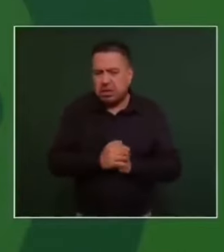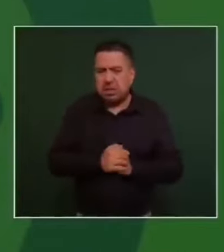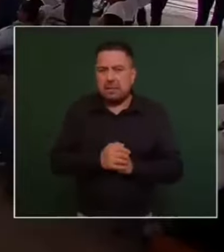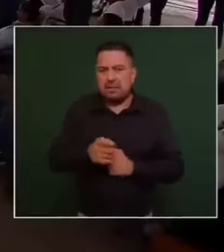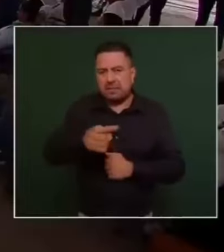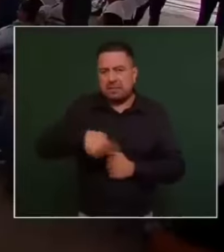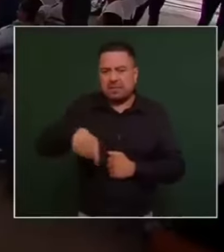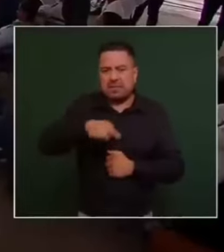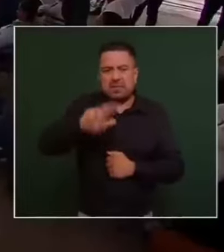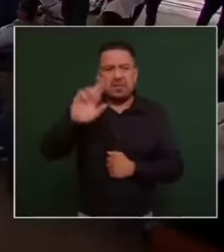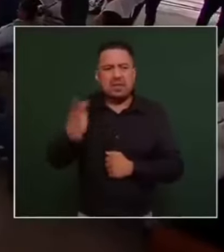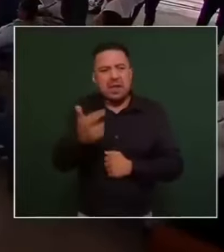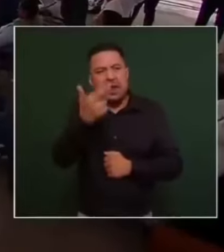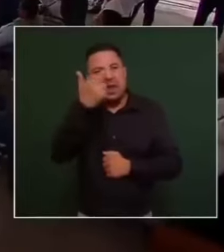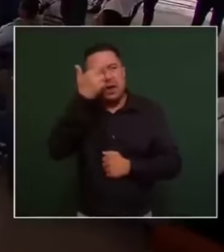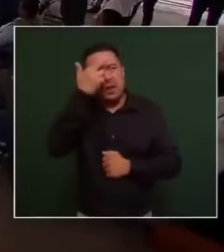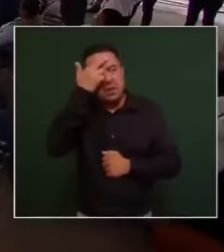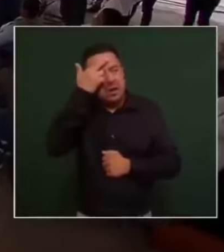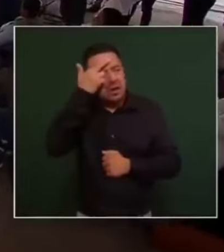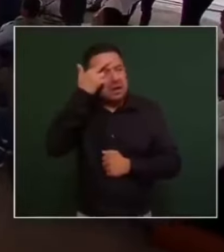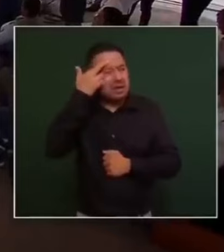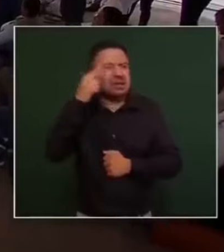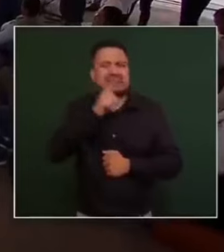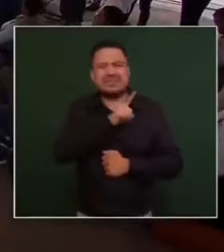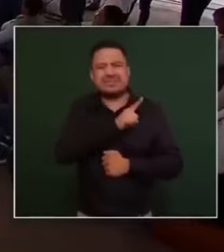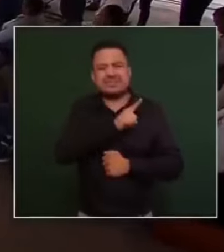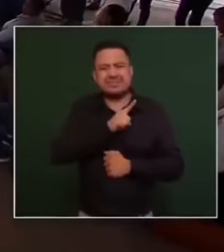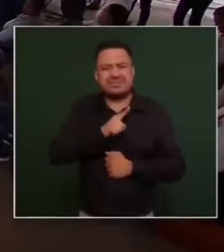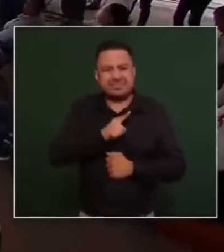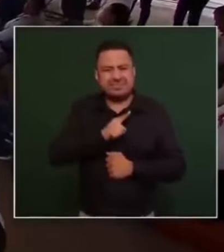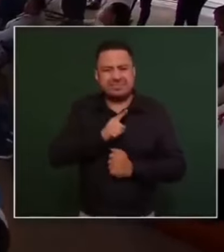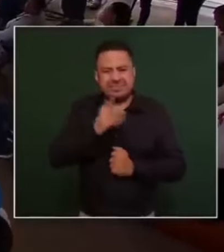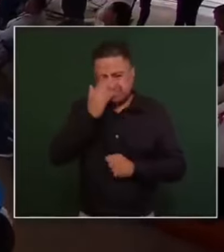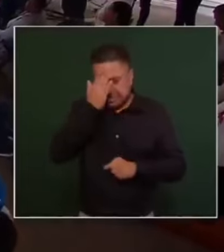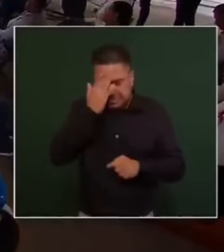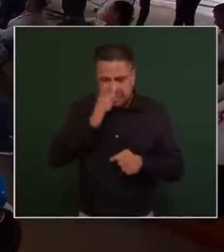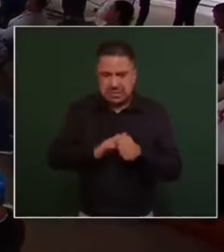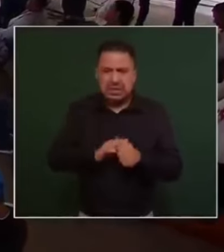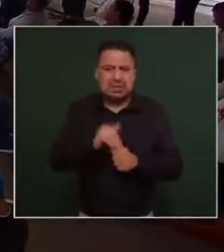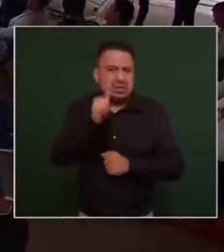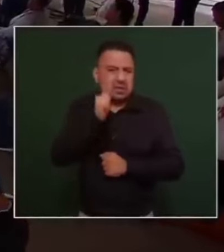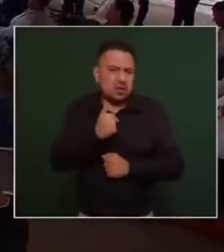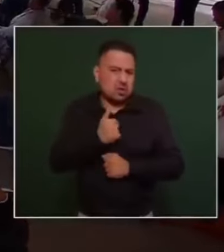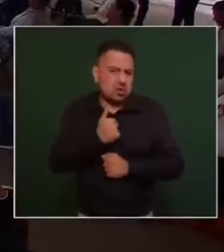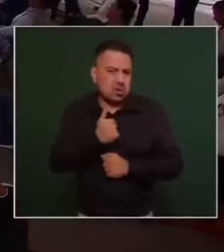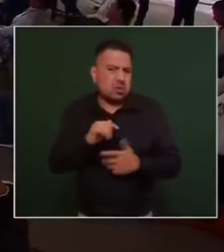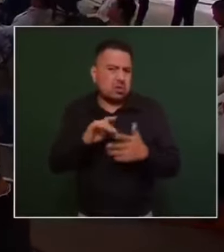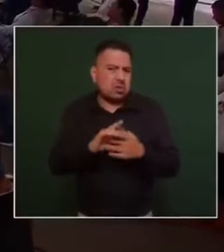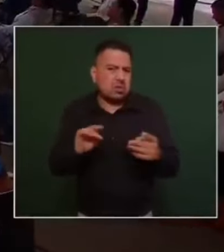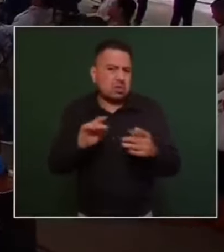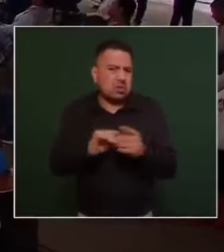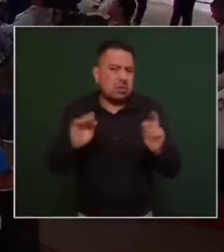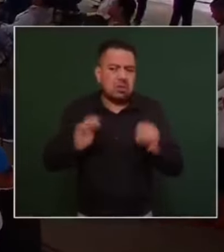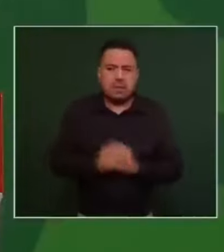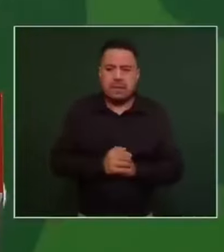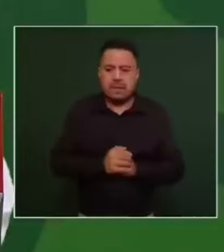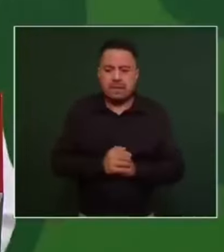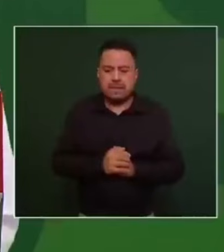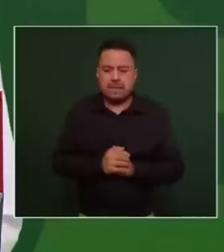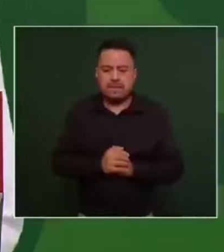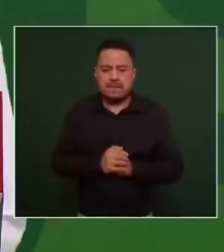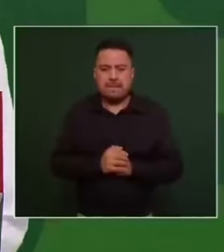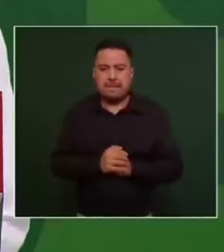recuerden, y esto lo debemos de tener muy presente, siempre lo digo, porque cuando